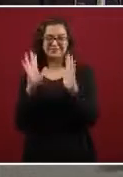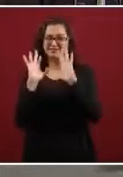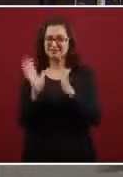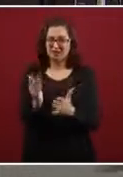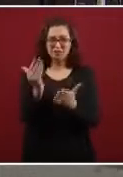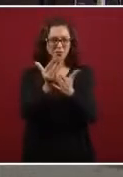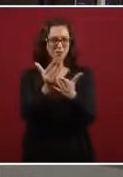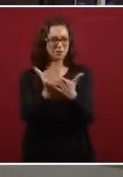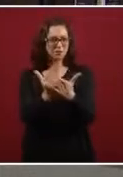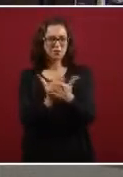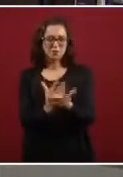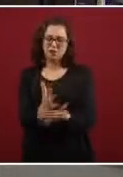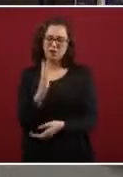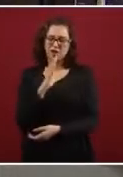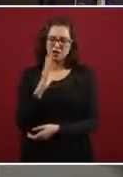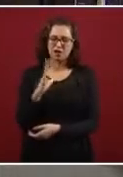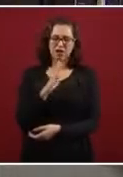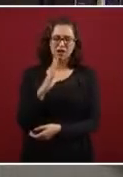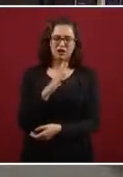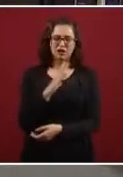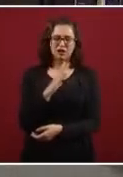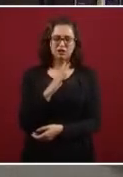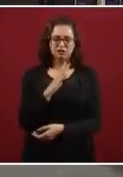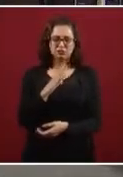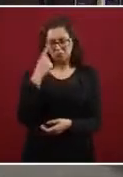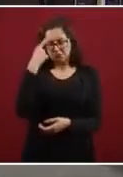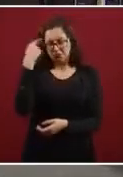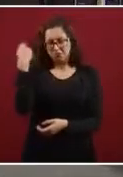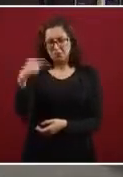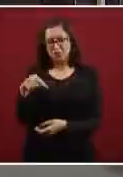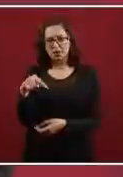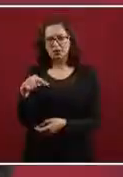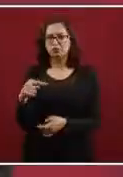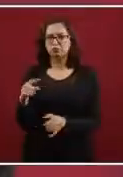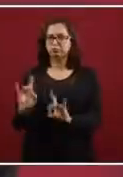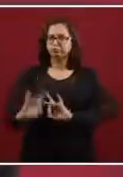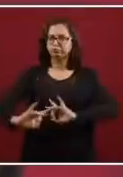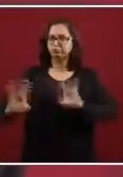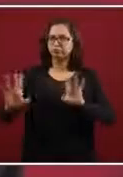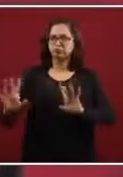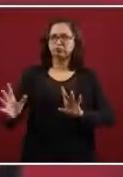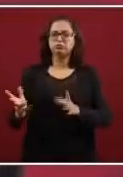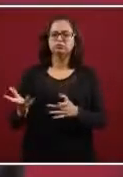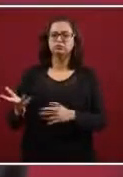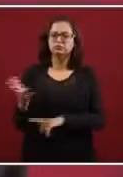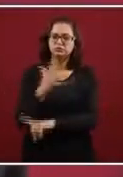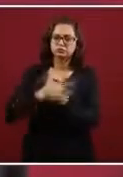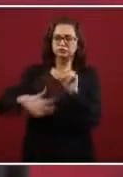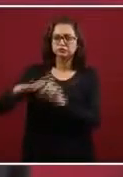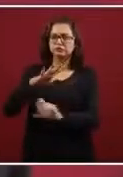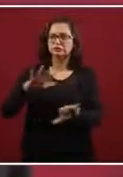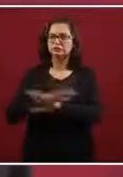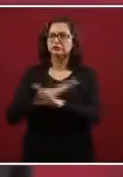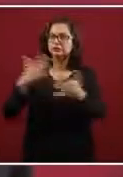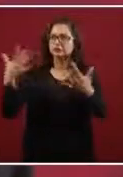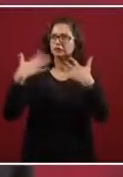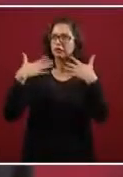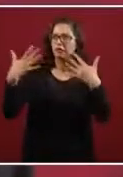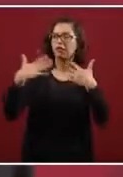medidas para enfrentar el fenómeno del cambio climático.